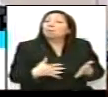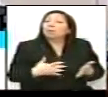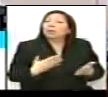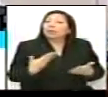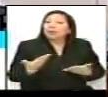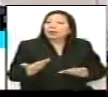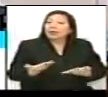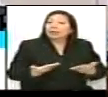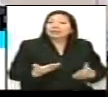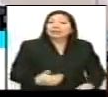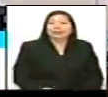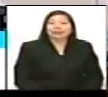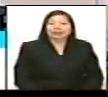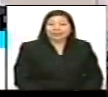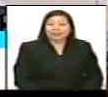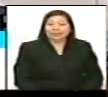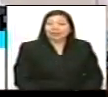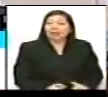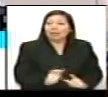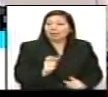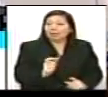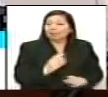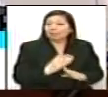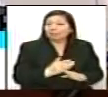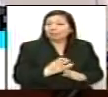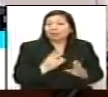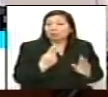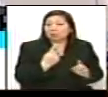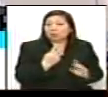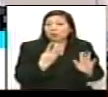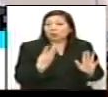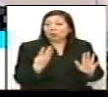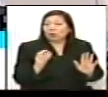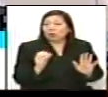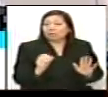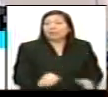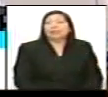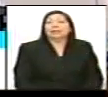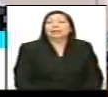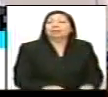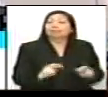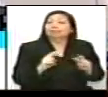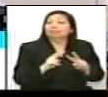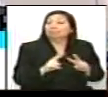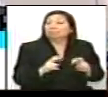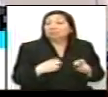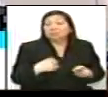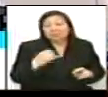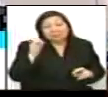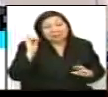¿Cómo pudieron haber ejercido los congresistas de oposición en los 90 algunas facultades de investigación?